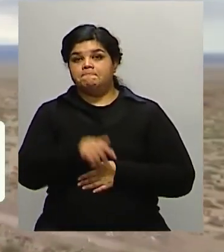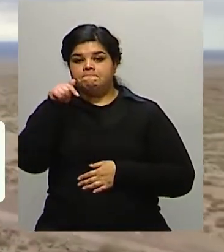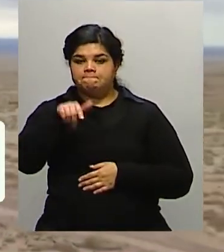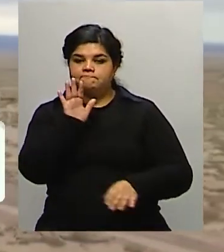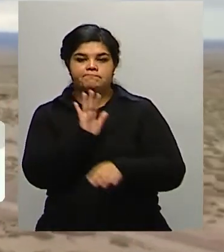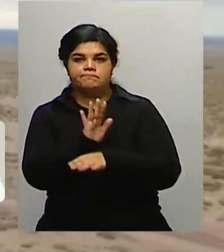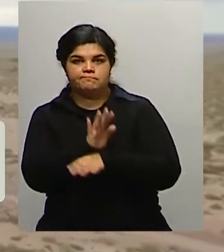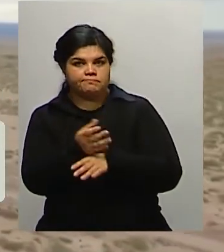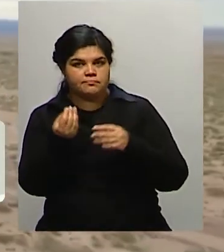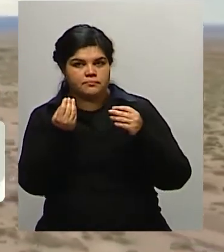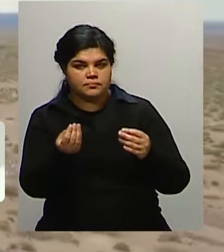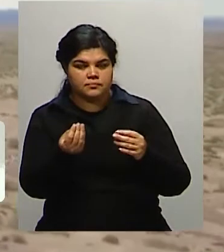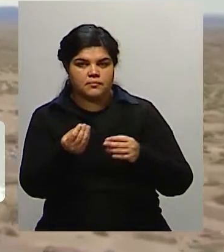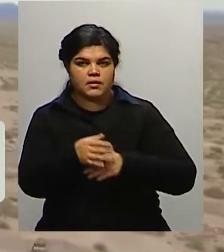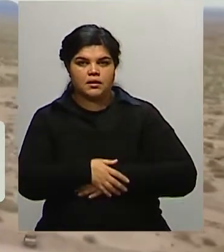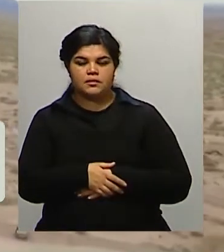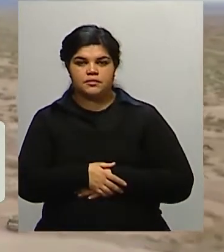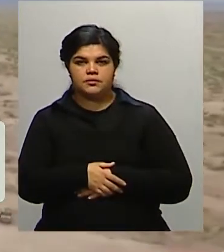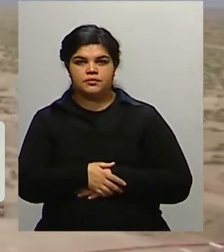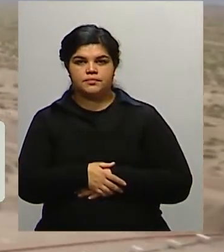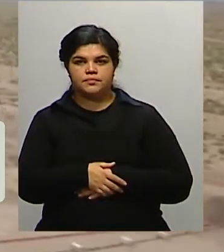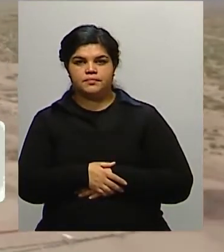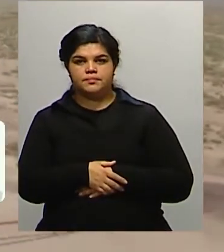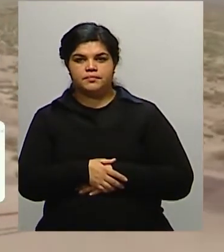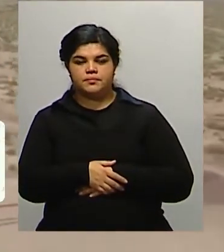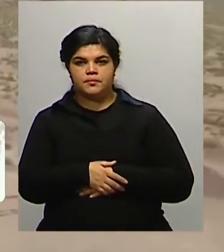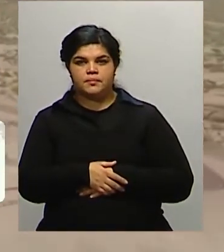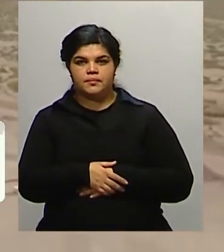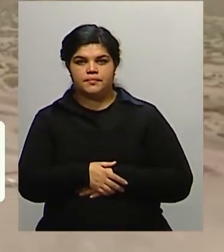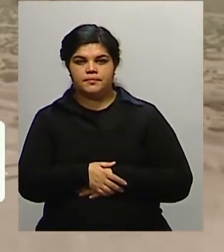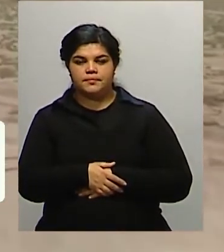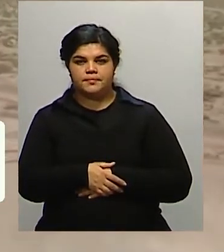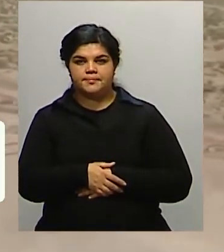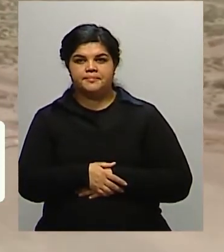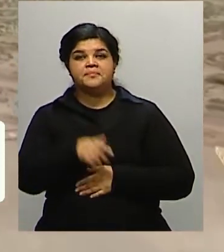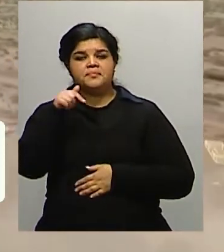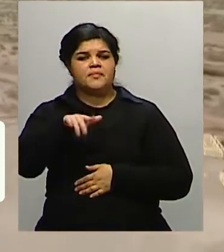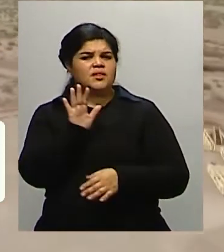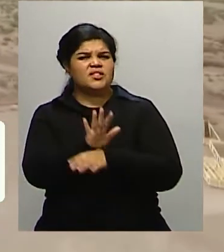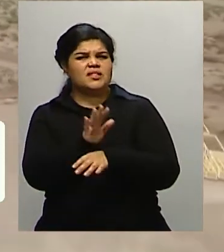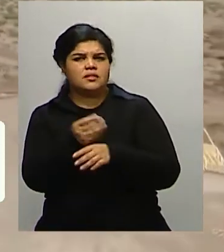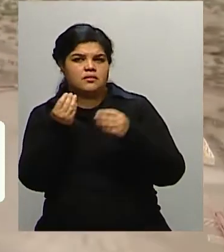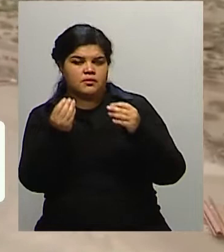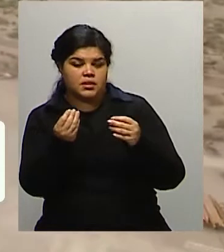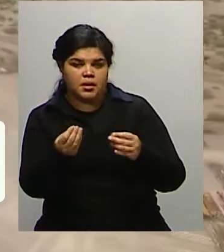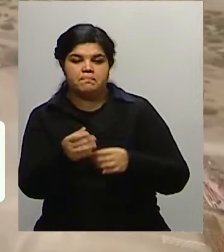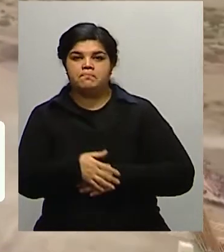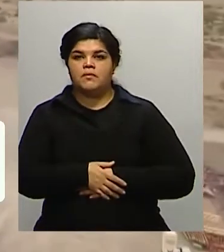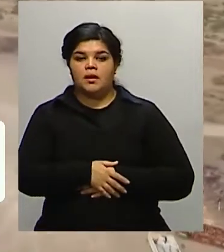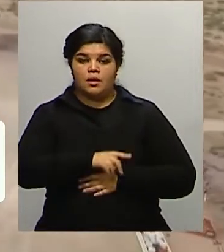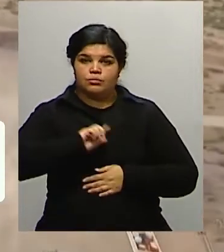facilitado, ha mejorado, en todo caso, las posibilidades de cumplir con esa meta que tenemos en